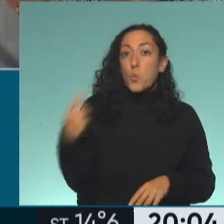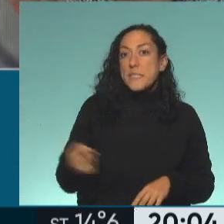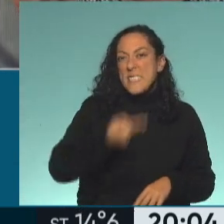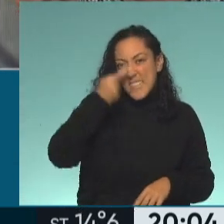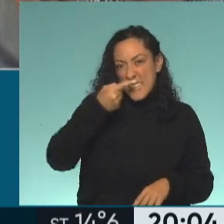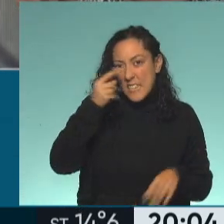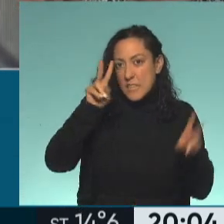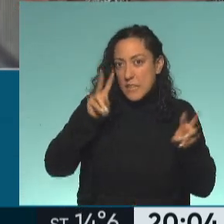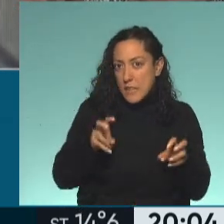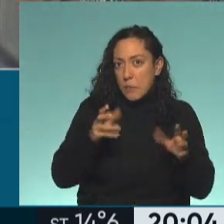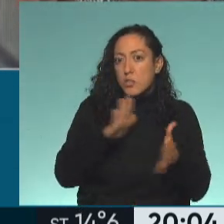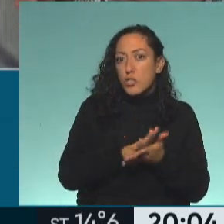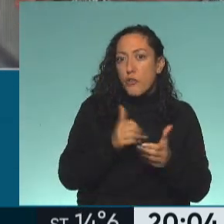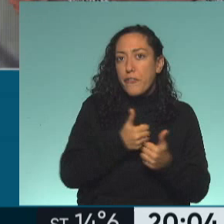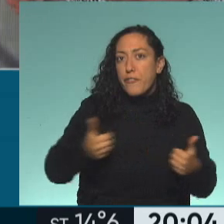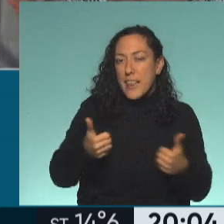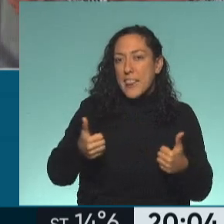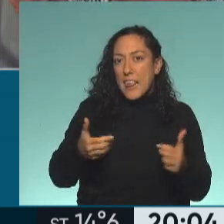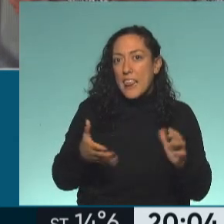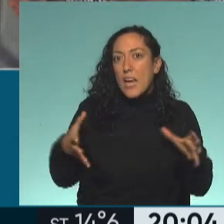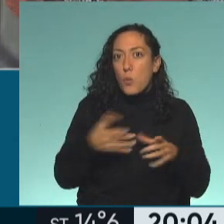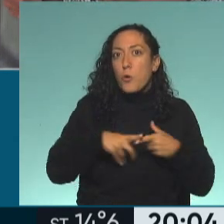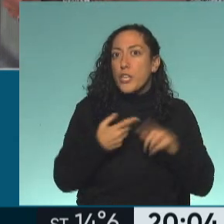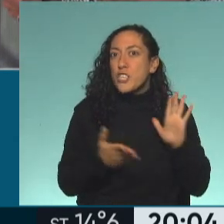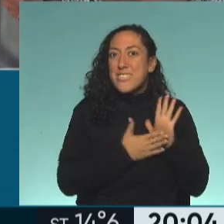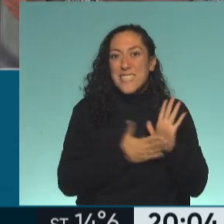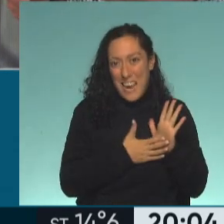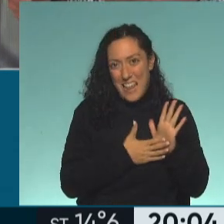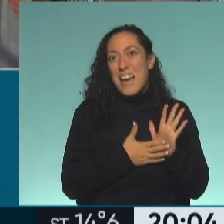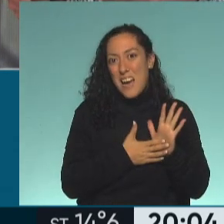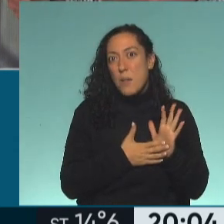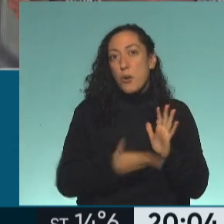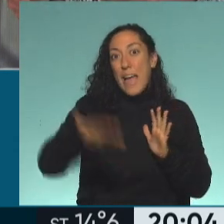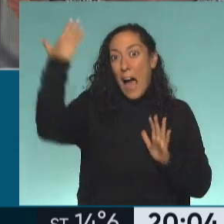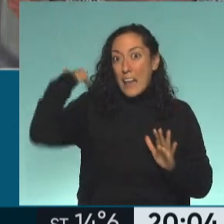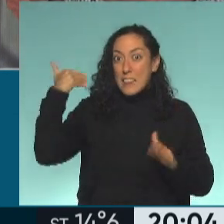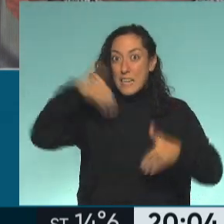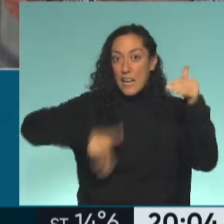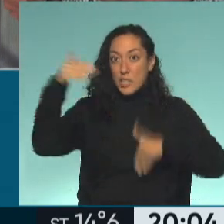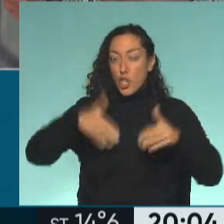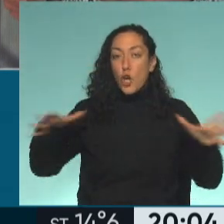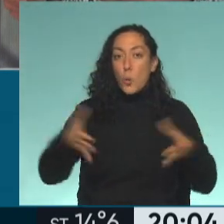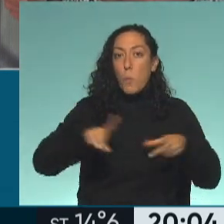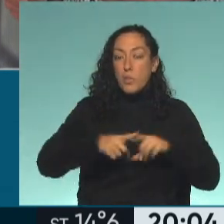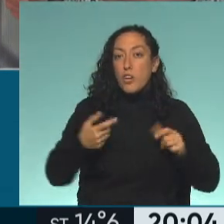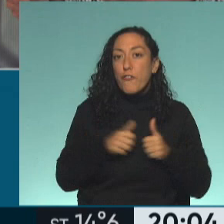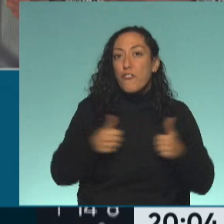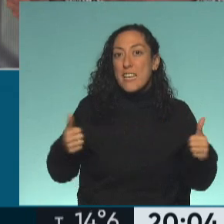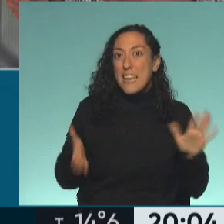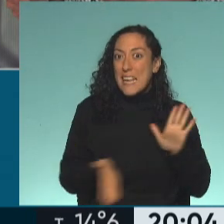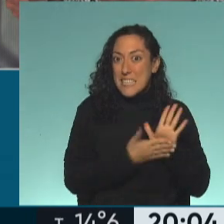Diana, ver qué pasa con el Frente de Izquierda. Recordemos que en las elecciones anteriores, en las intermedias, el Frente de Izquierda hizo una